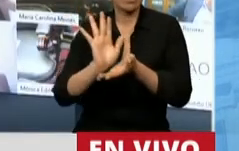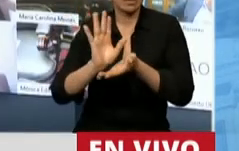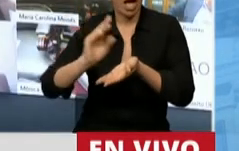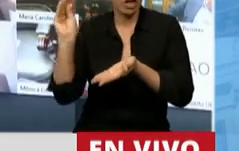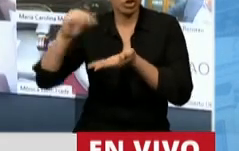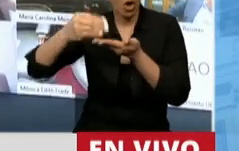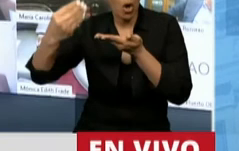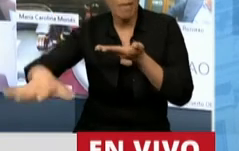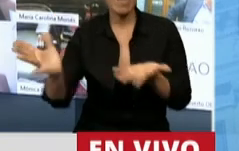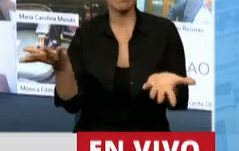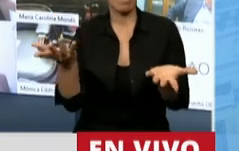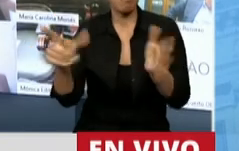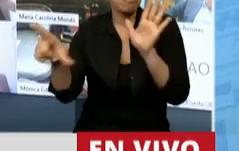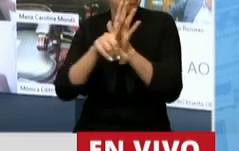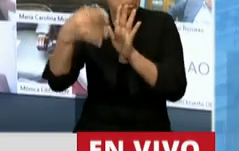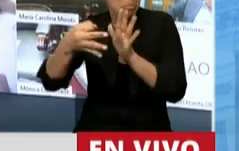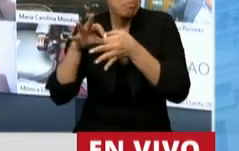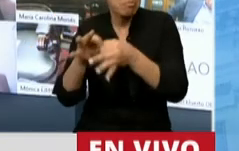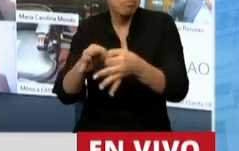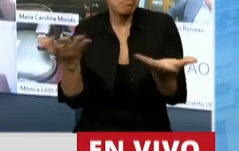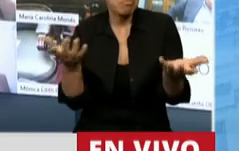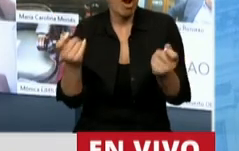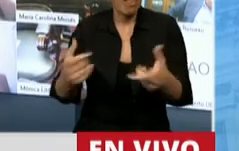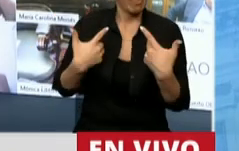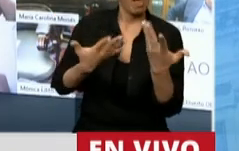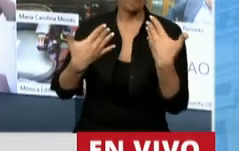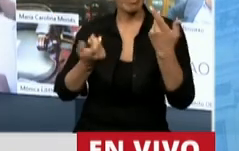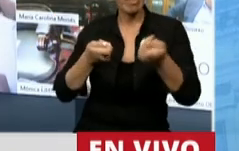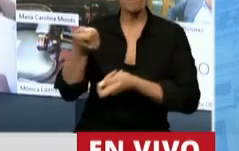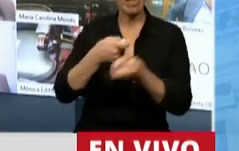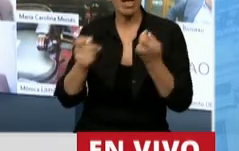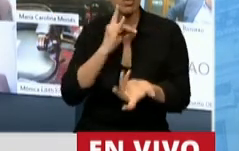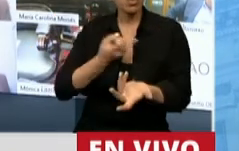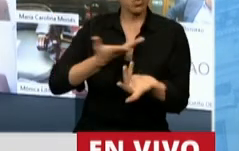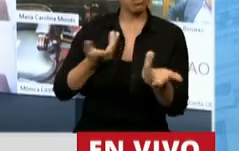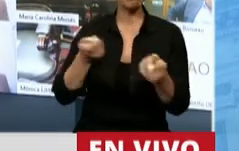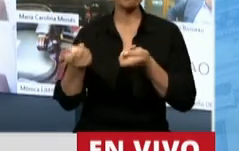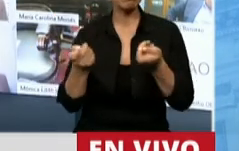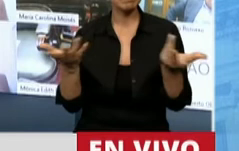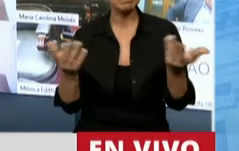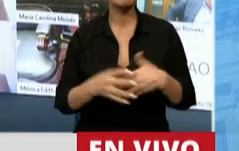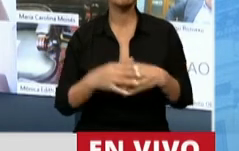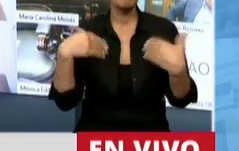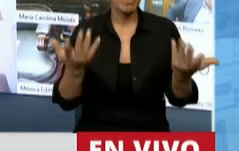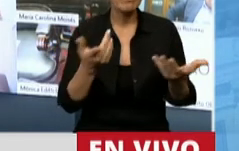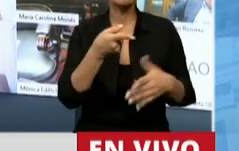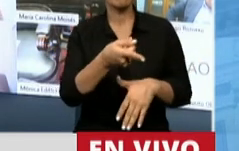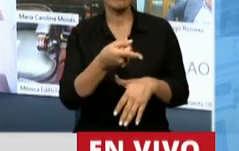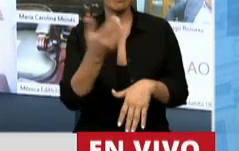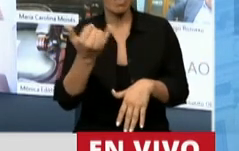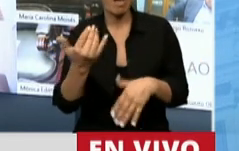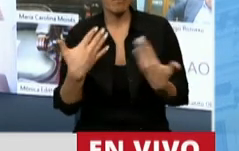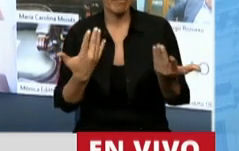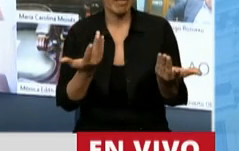excedente absolutamente legítimo, pero que les da autofinanciamiento. Por su escala, además,